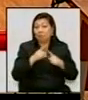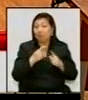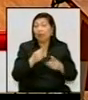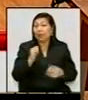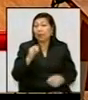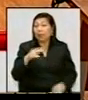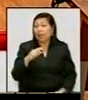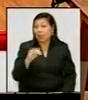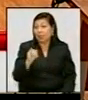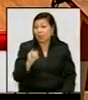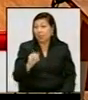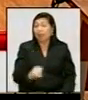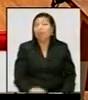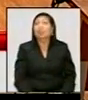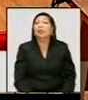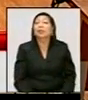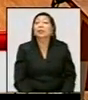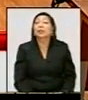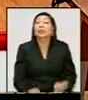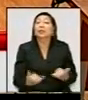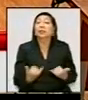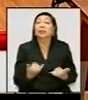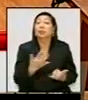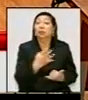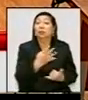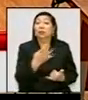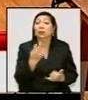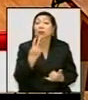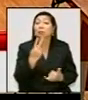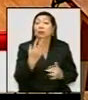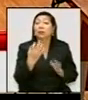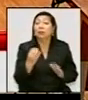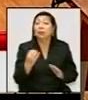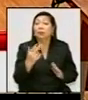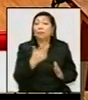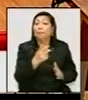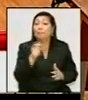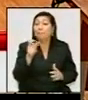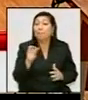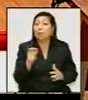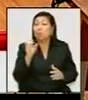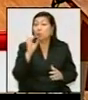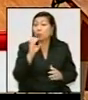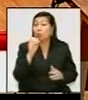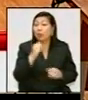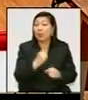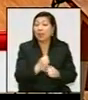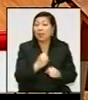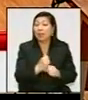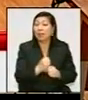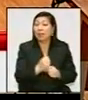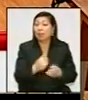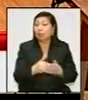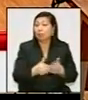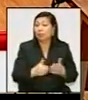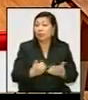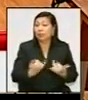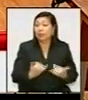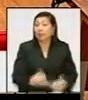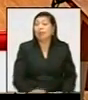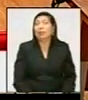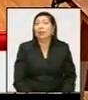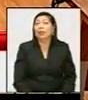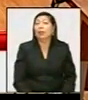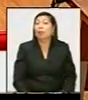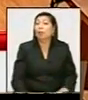INEI. Con ello, actualmente existen 420.900 personas que buscan un empleo activamente en la capital.